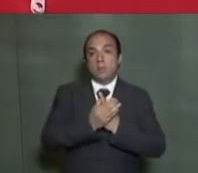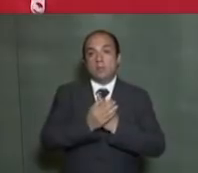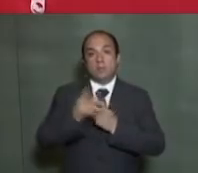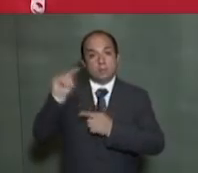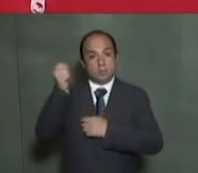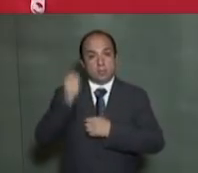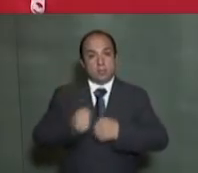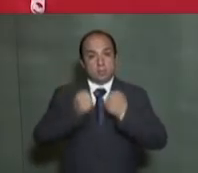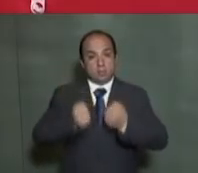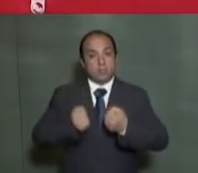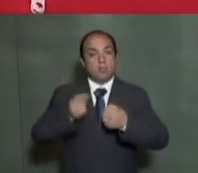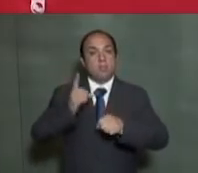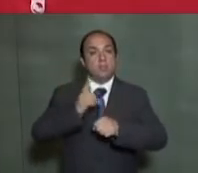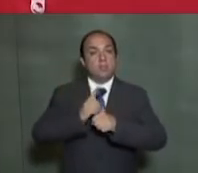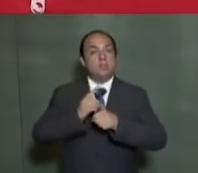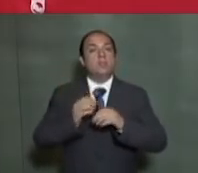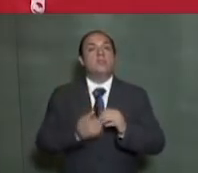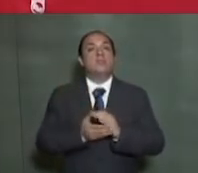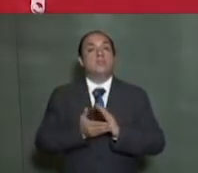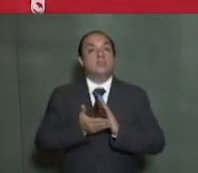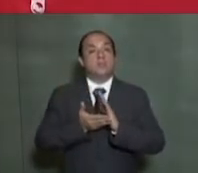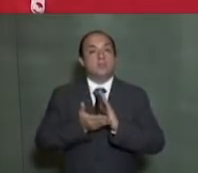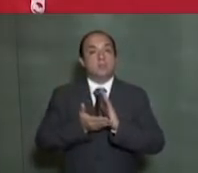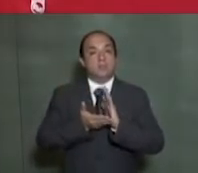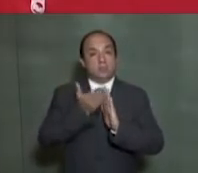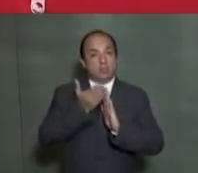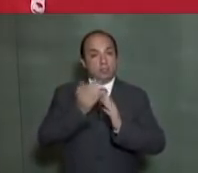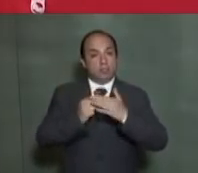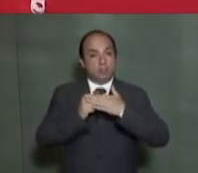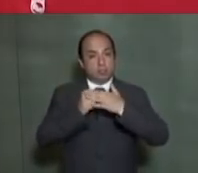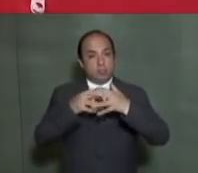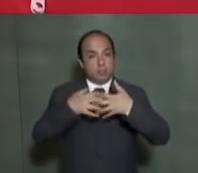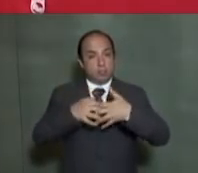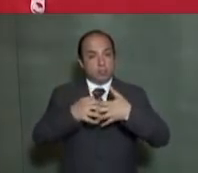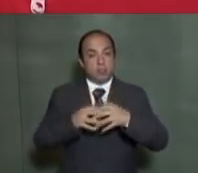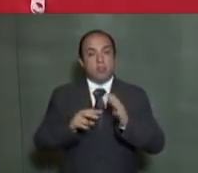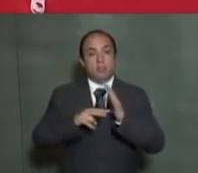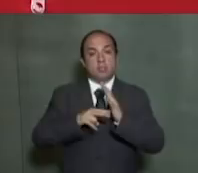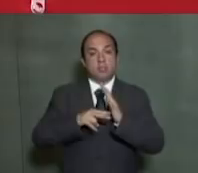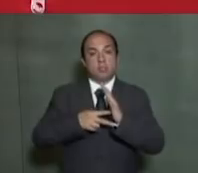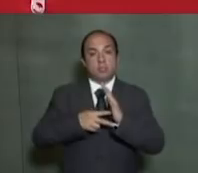del Colegio de Ingenieros Civiles de México, AC.